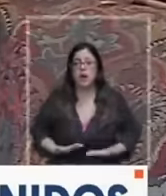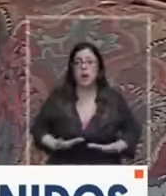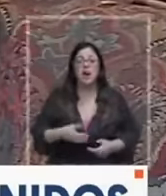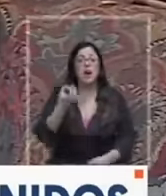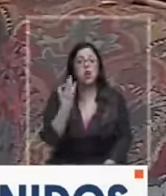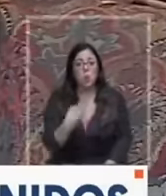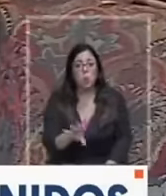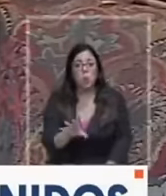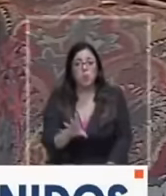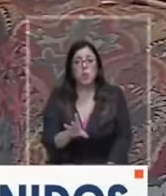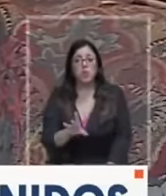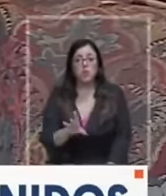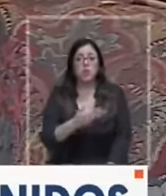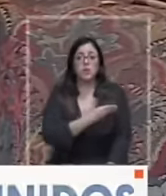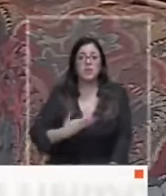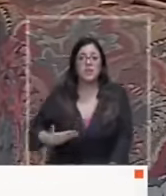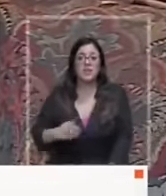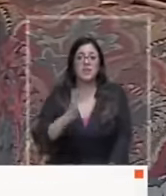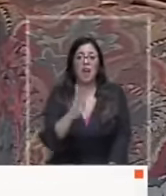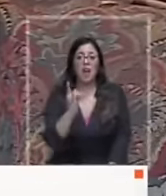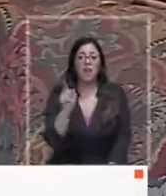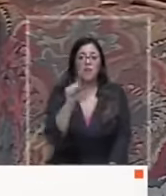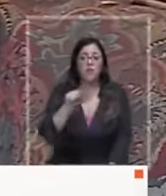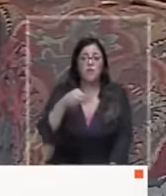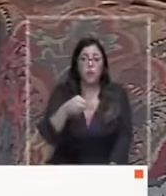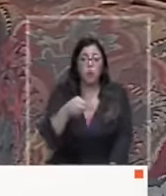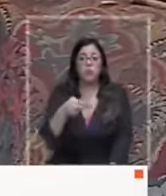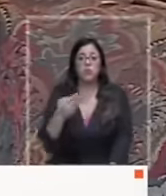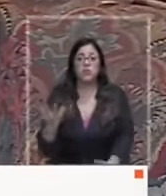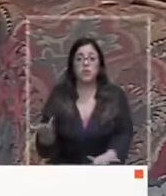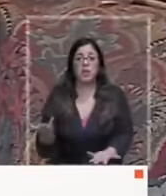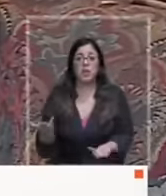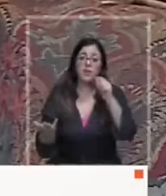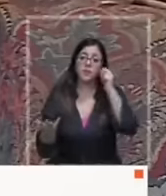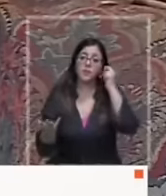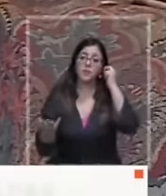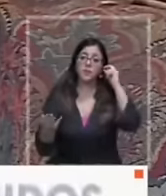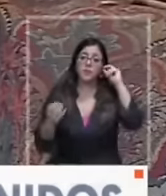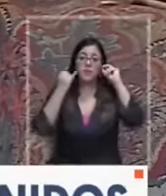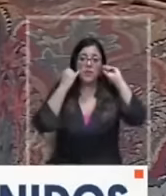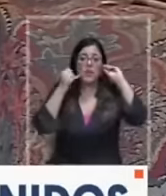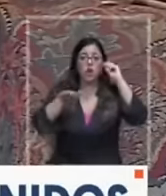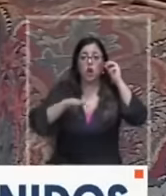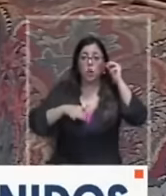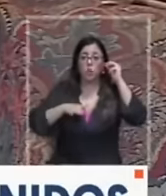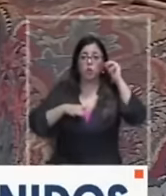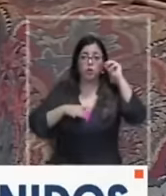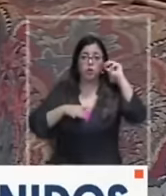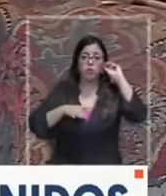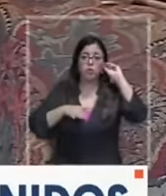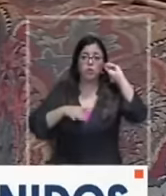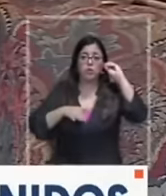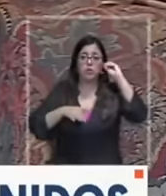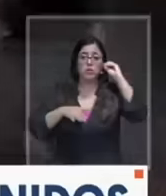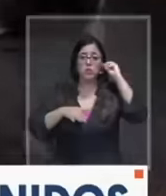gesto que el presidente bu tuvo de manifestar su incomodidad por la posición de chile en la guerra de Irak en la